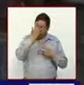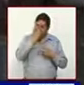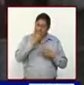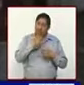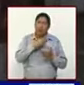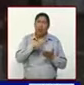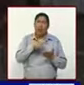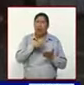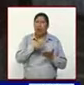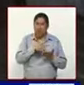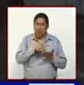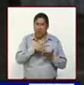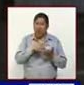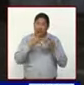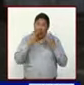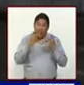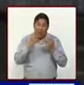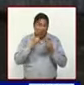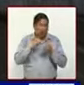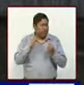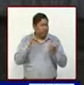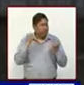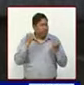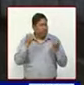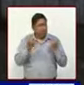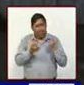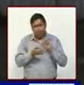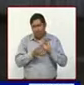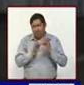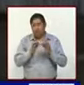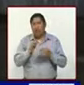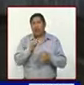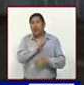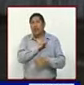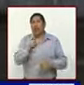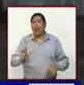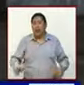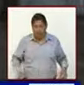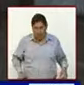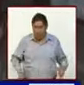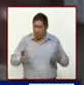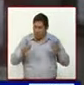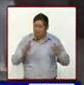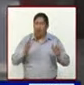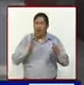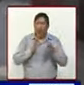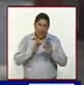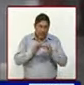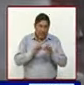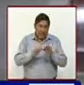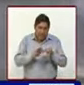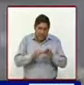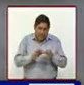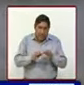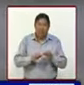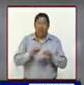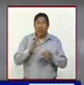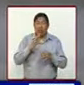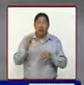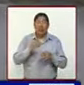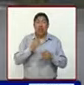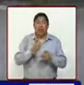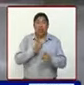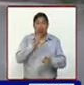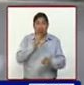tener la oportunidad de verla remodelada, porque el alcalde ya lo ha anunciado, se están haciendo los últimos arreglos y